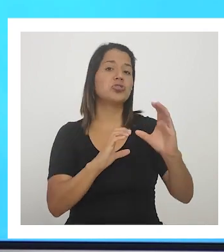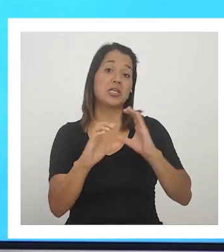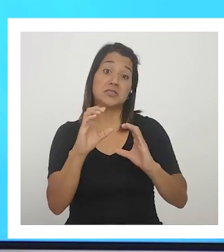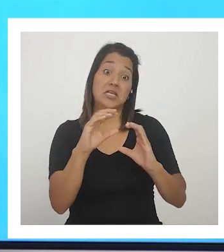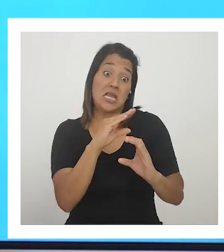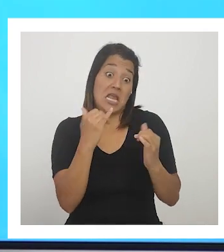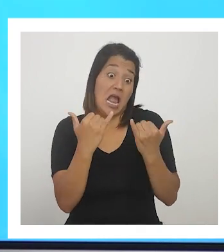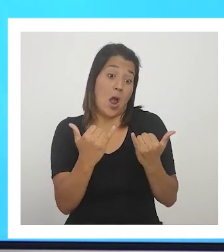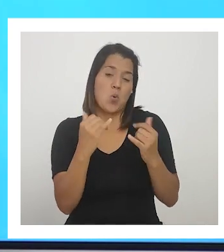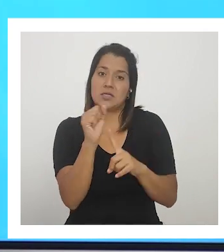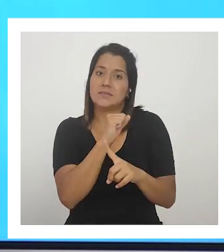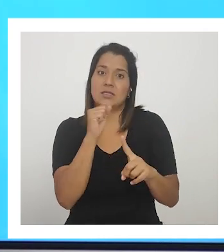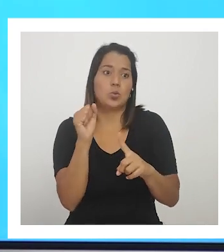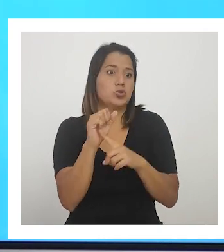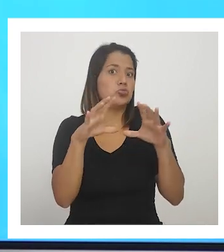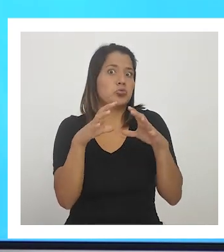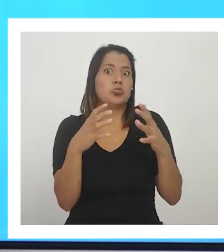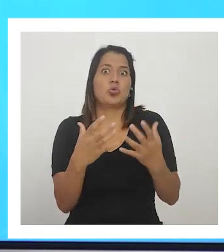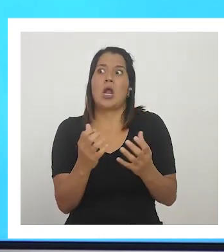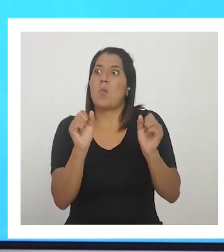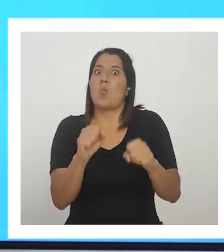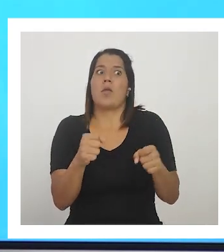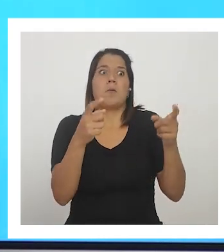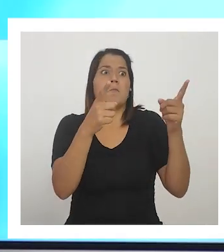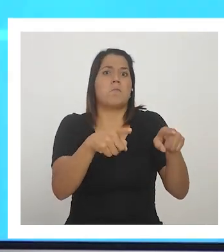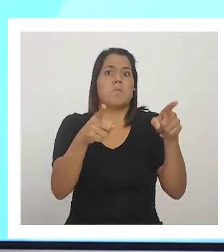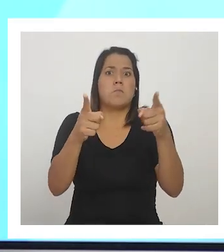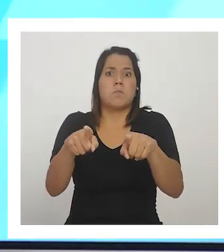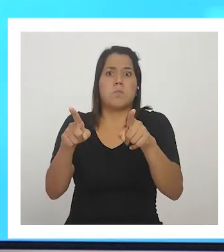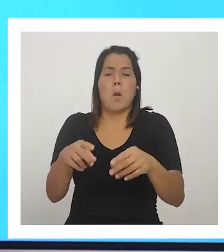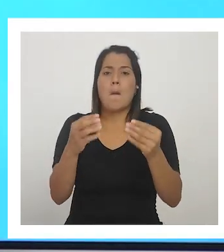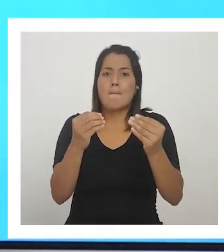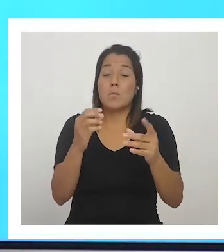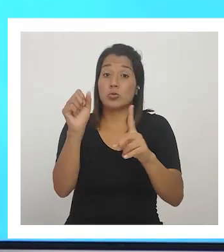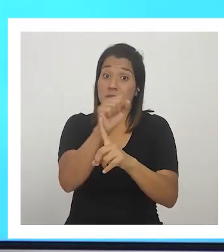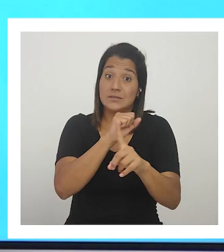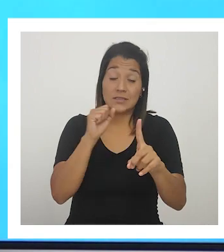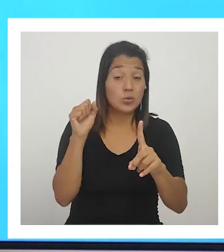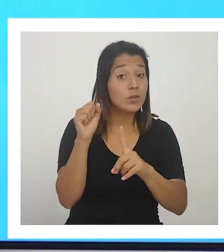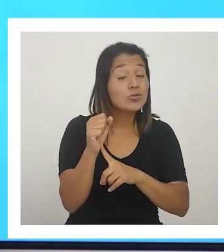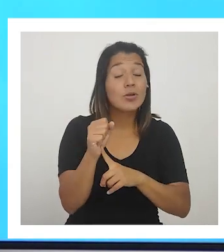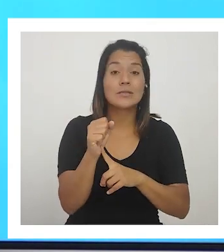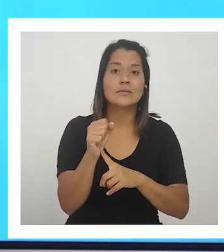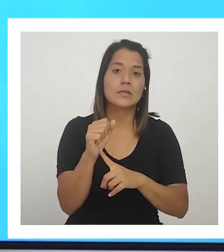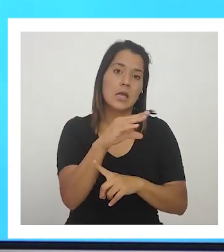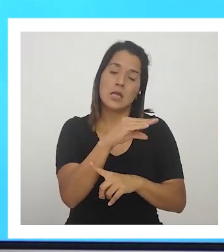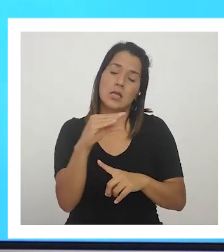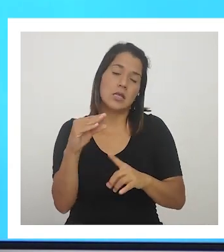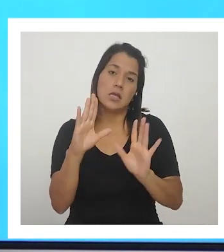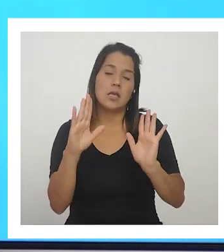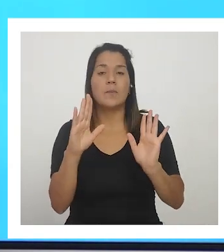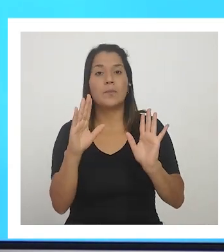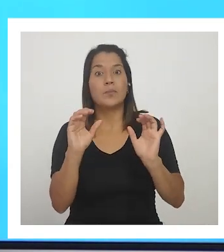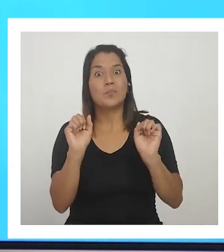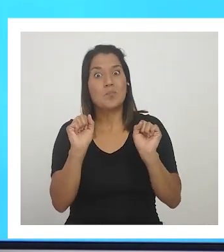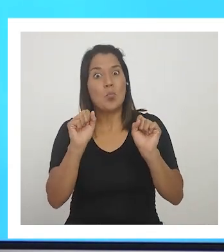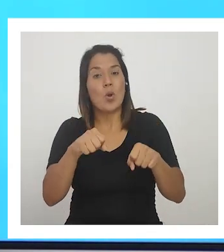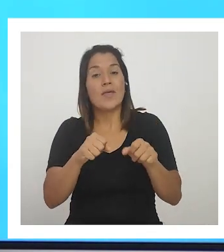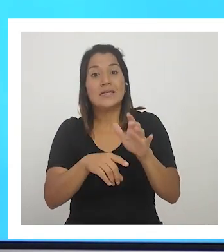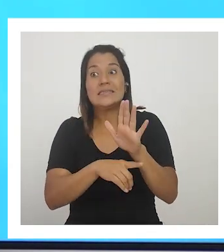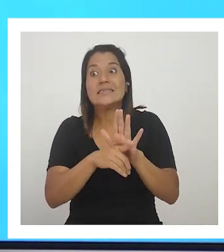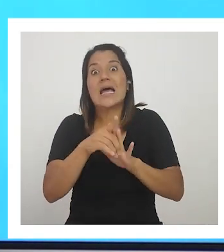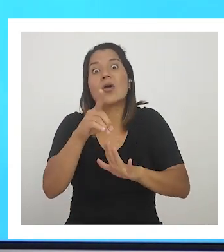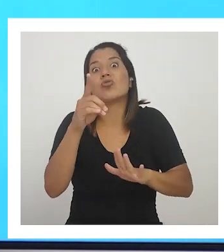situaciones pueden suceder a nivel global que impliquen aspectos que